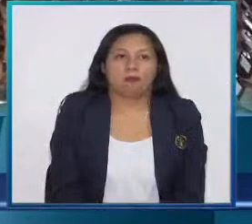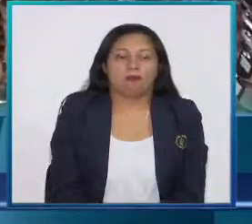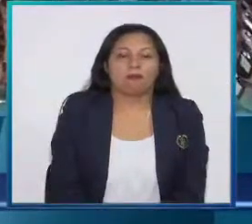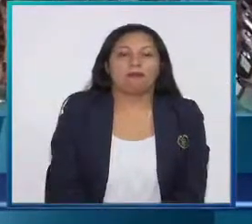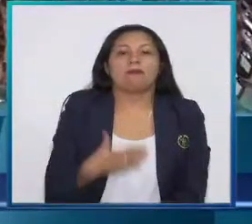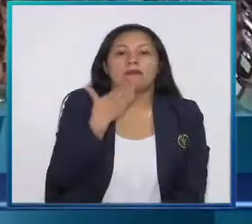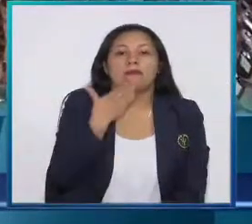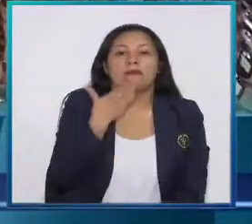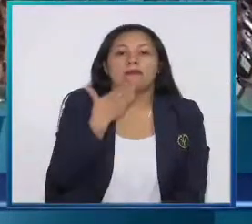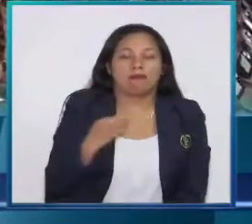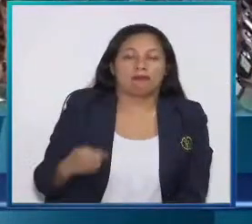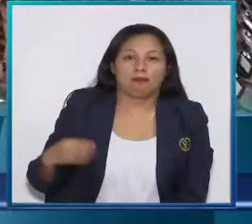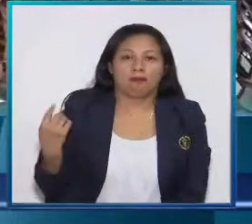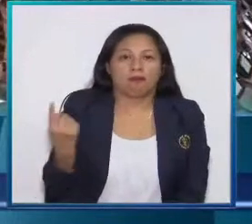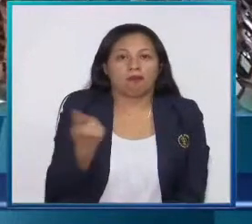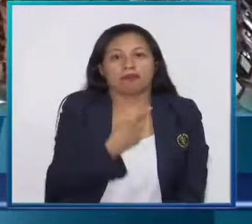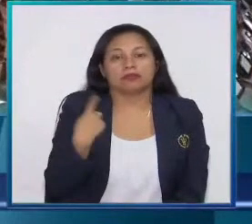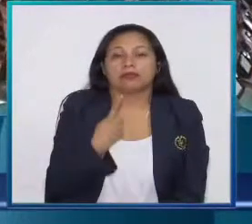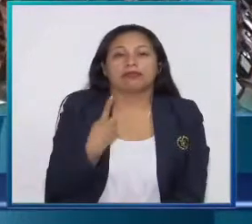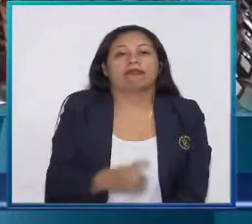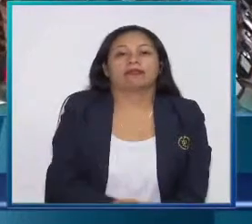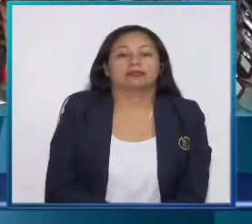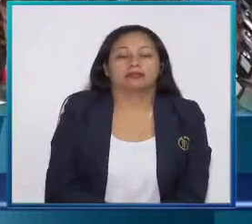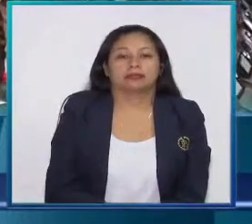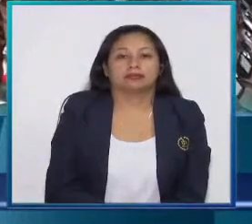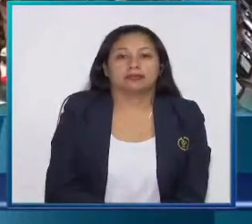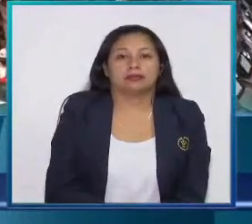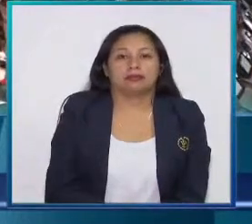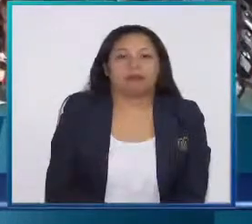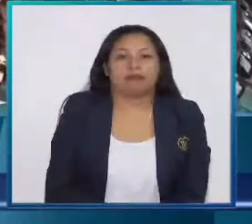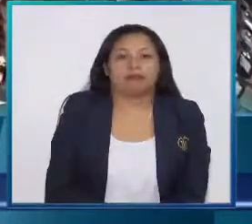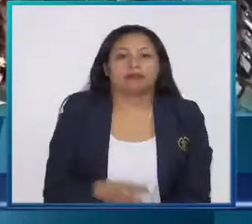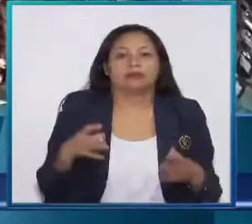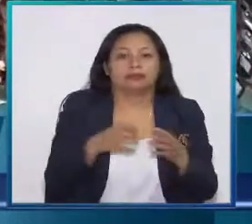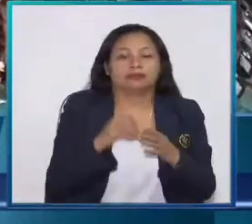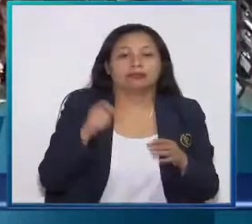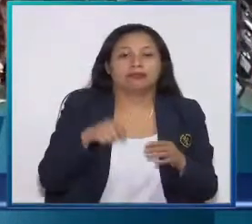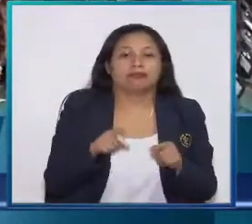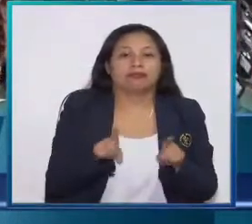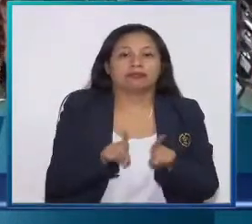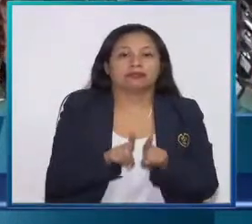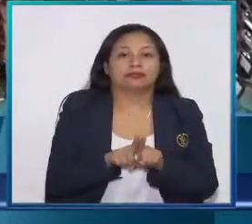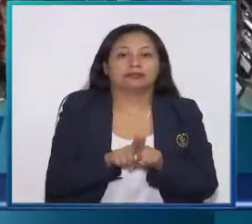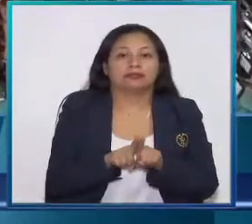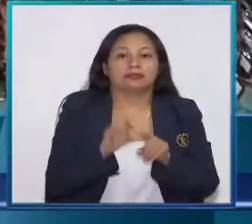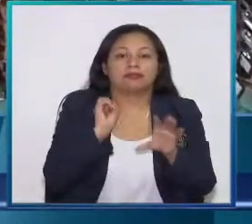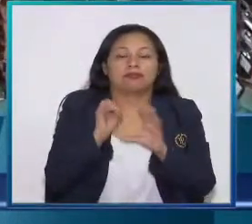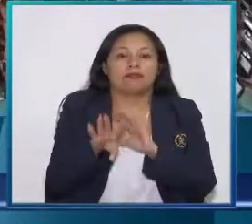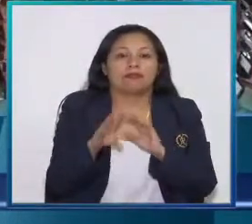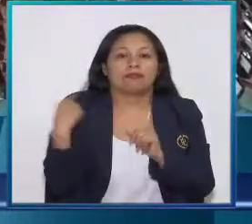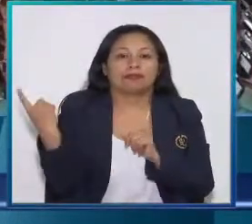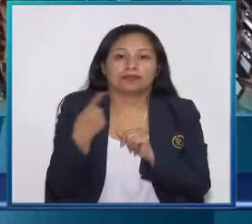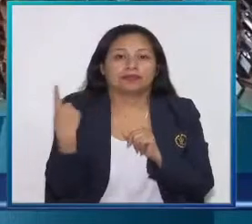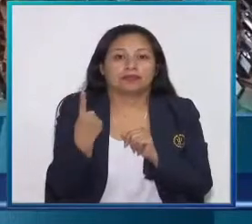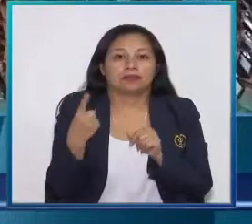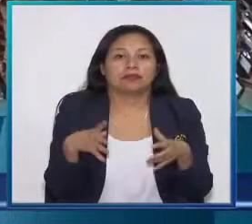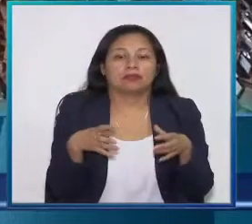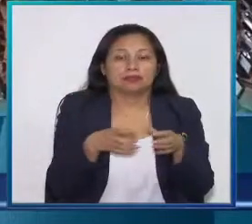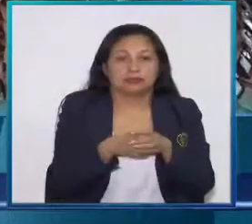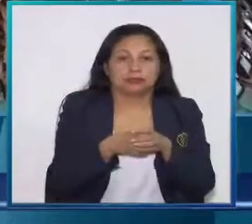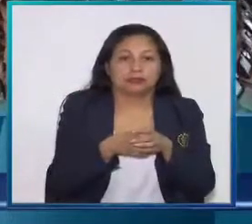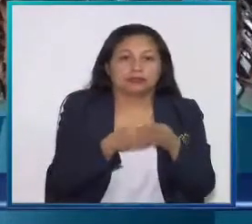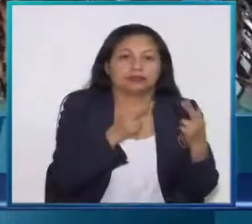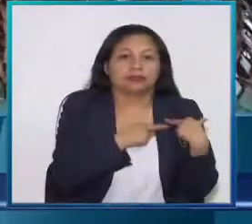Gracias, señor presidente. Honorable pleno, la bancada Semilla quiere enviarle un mensaje muy importante a los